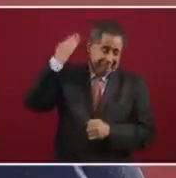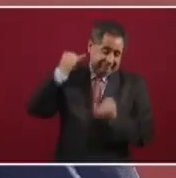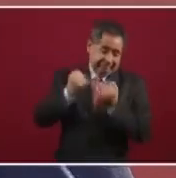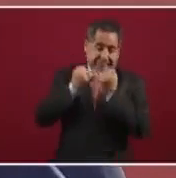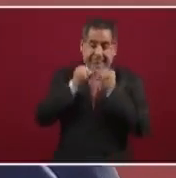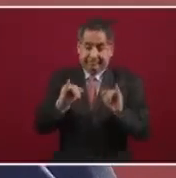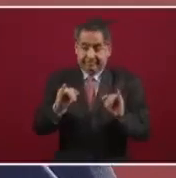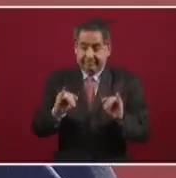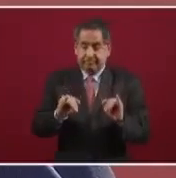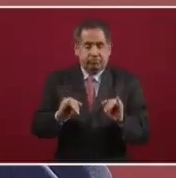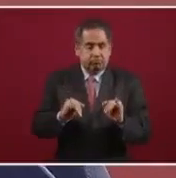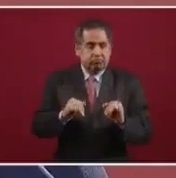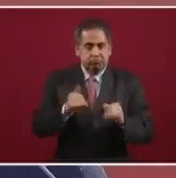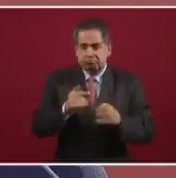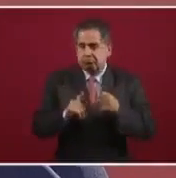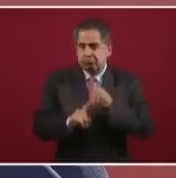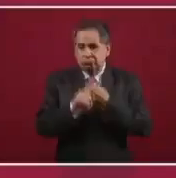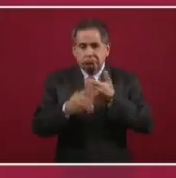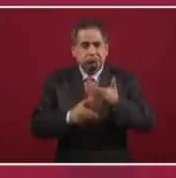pues